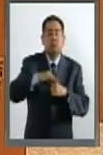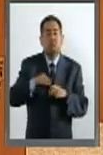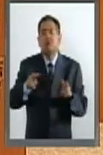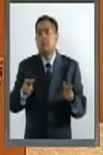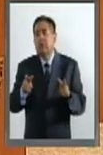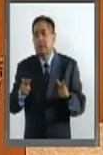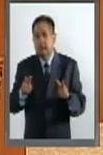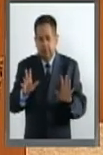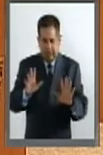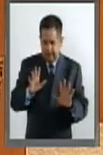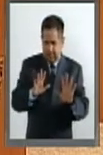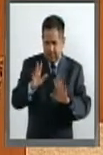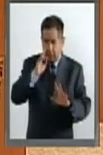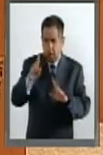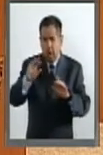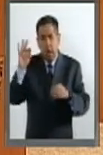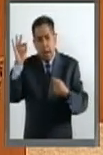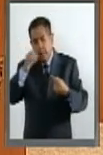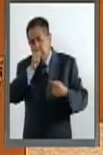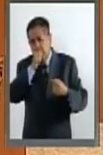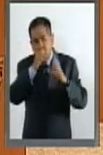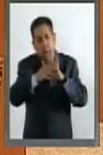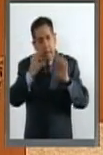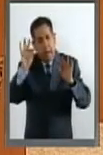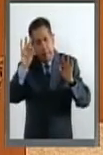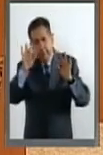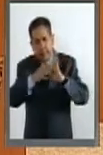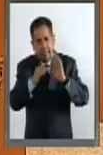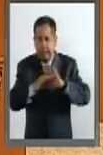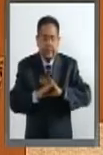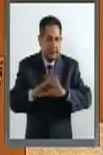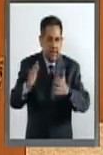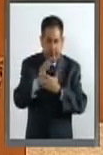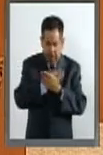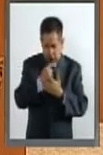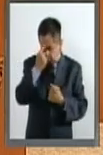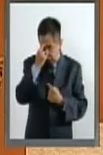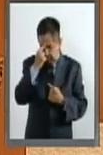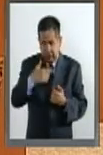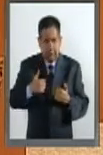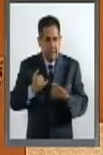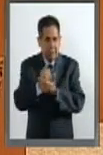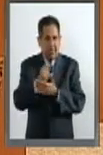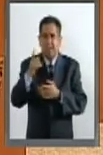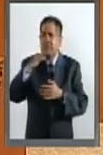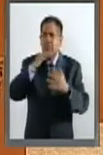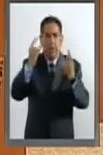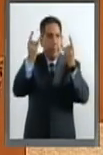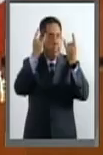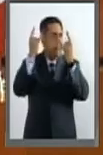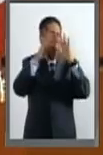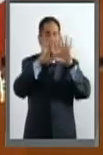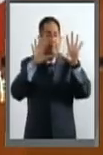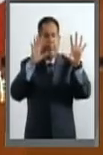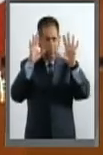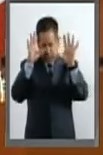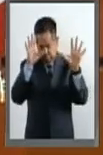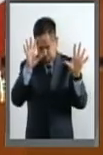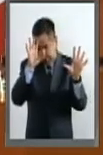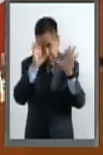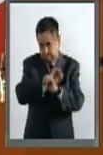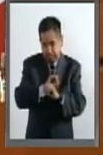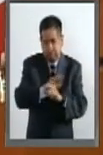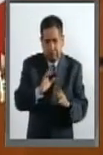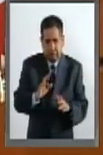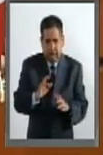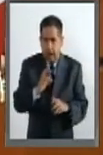tan expuestos a la propaganda electoral y a la contaminación audiovisual que generan las campañas y saturación de